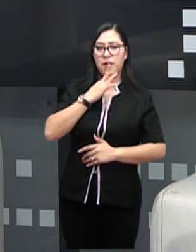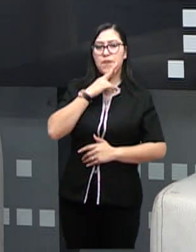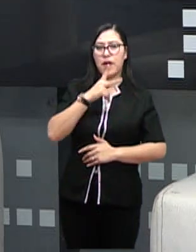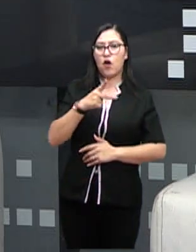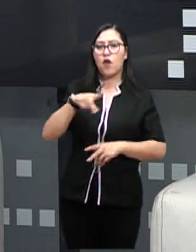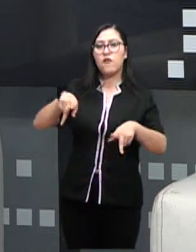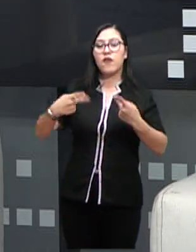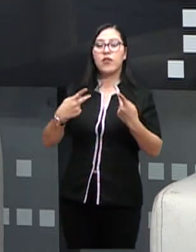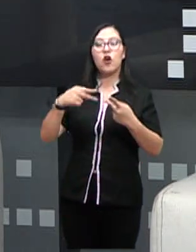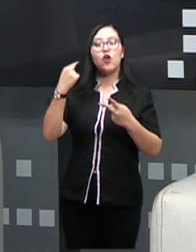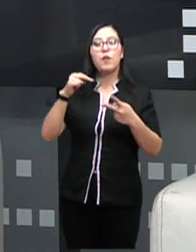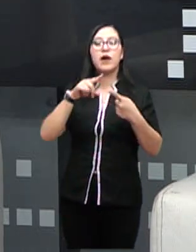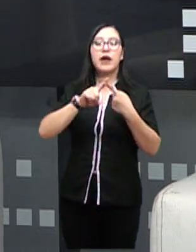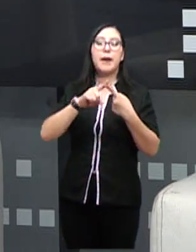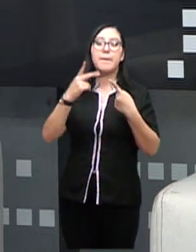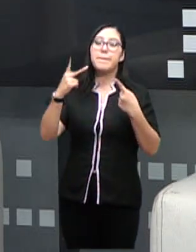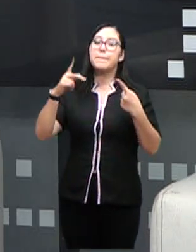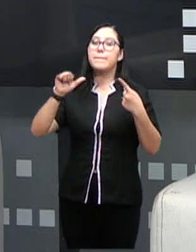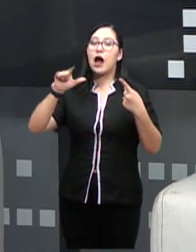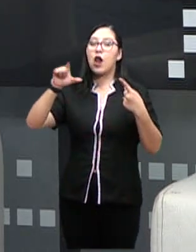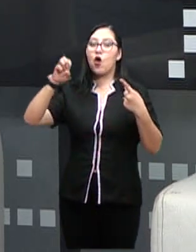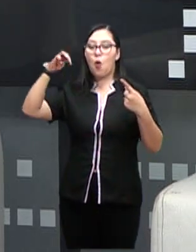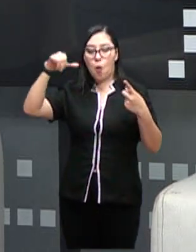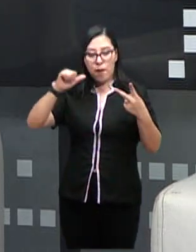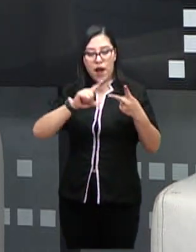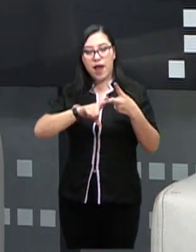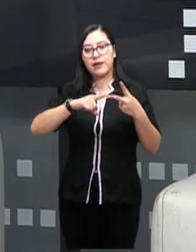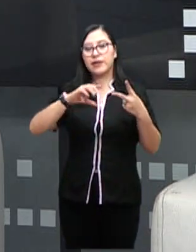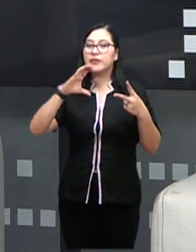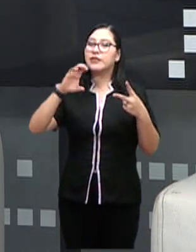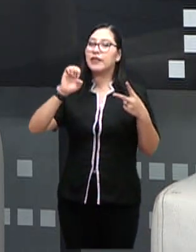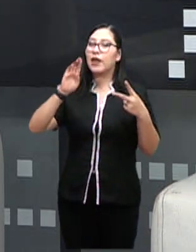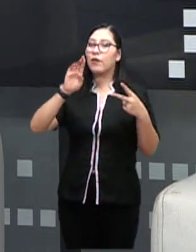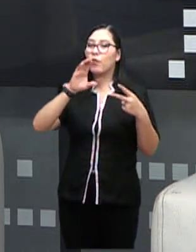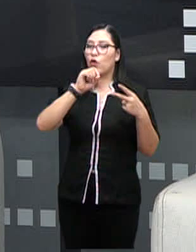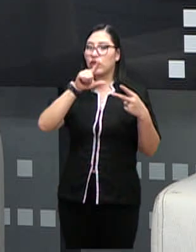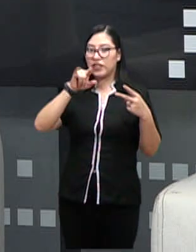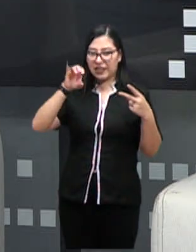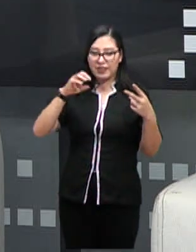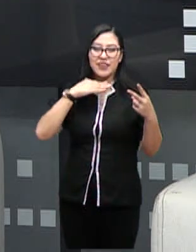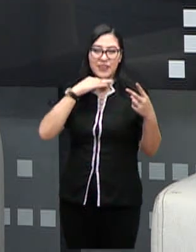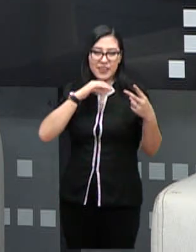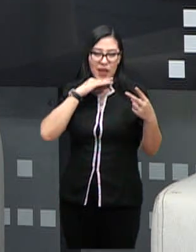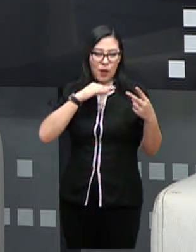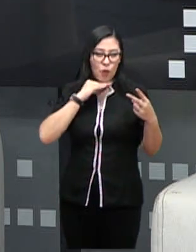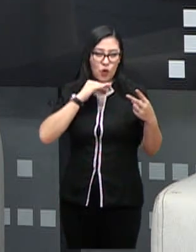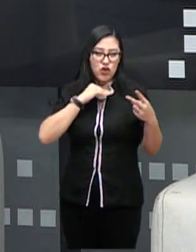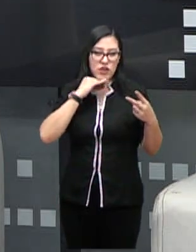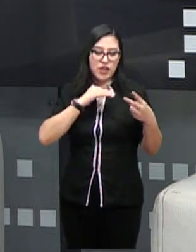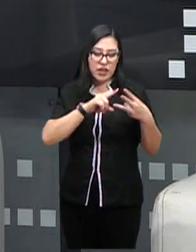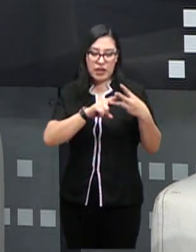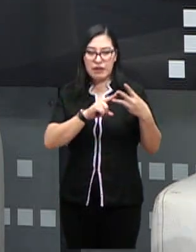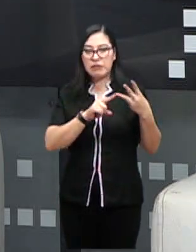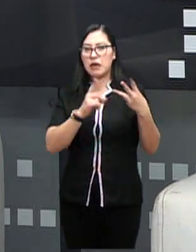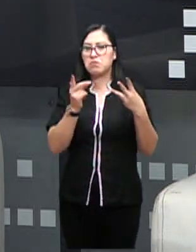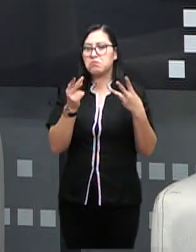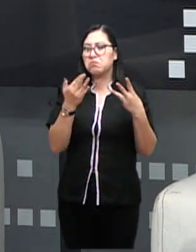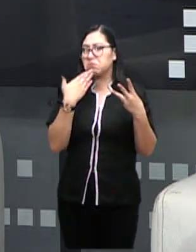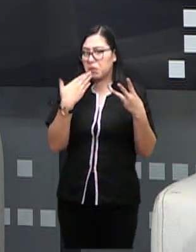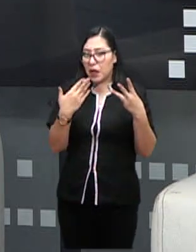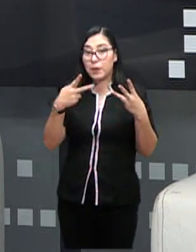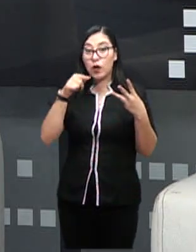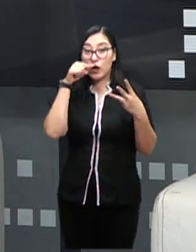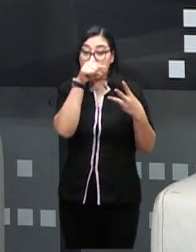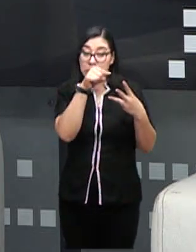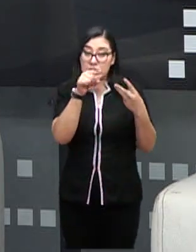el chiflador, la paloma, la cebollita, a que a vender la pop. Se ve muy noble, se ve muy sencilla, pero esto